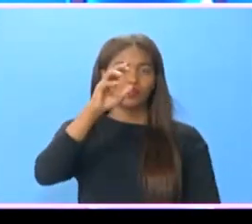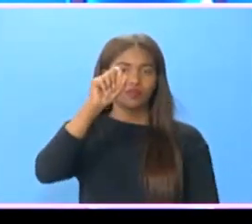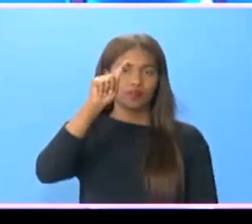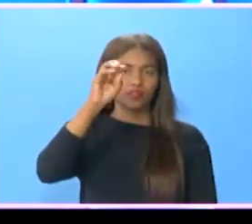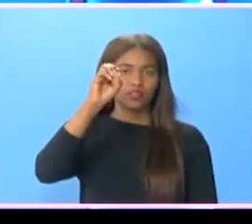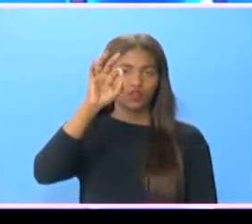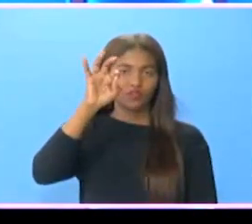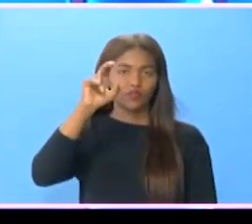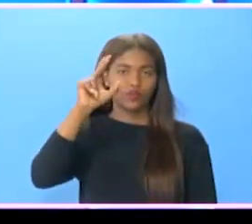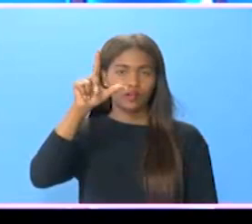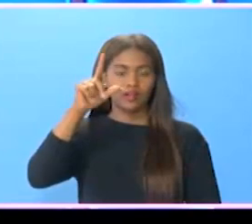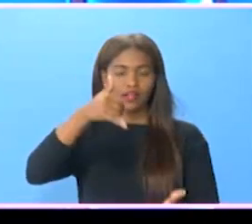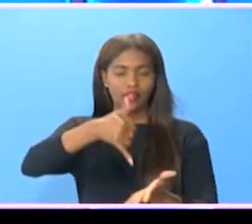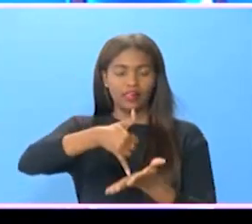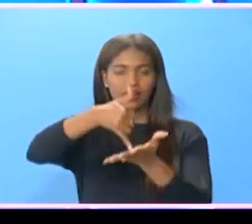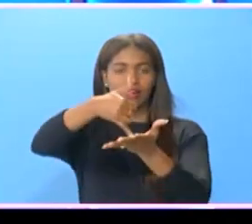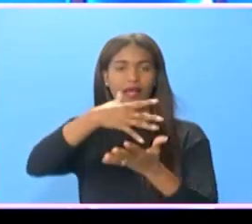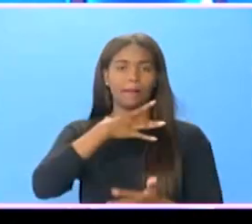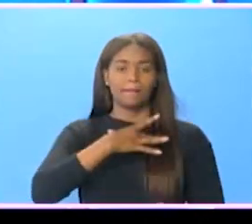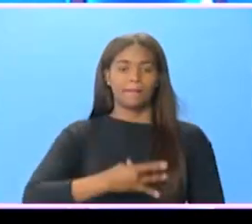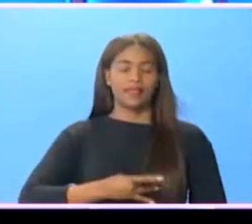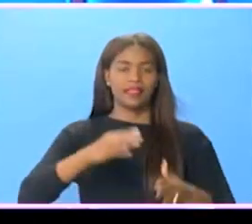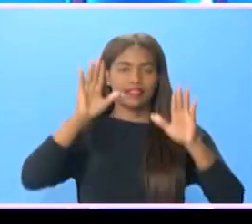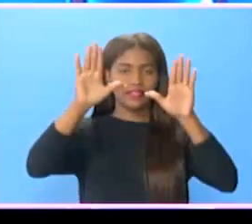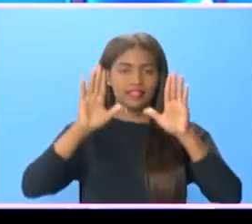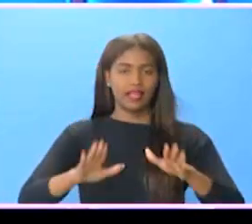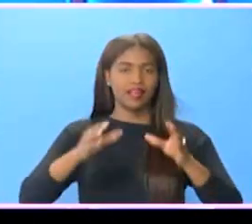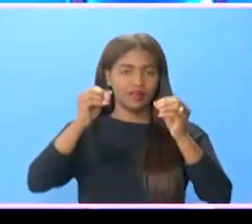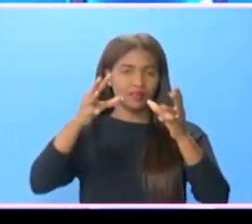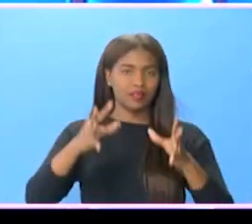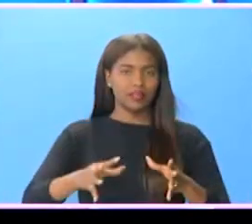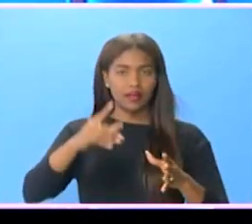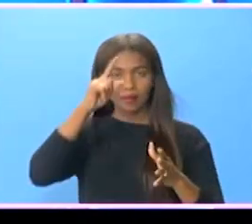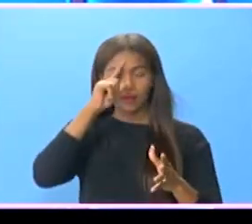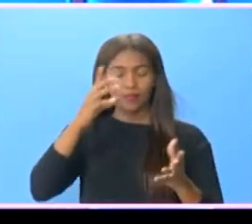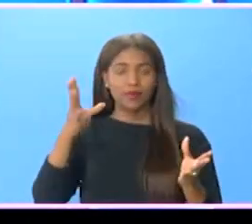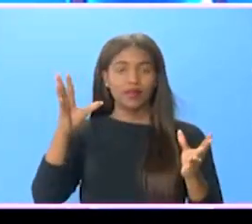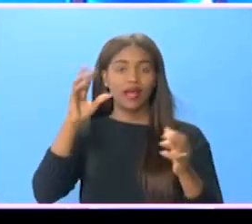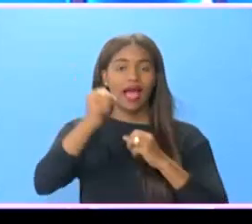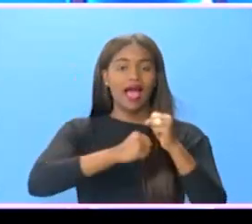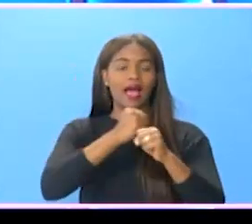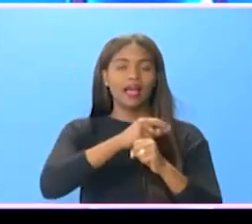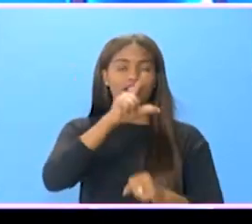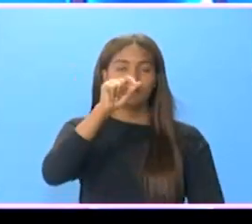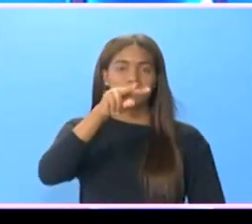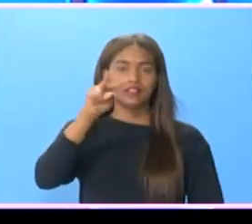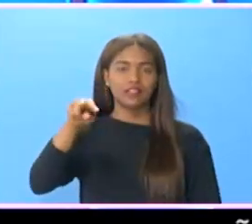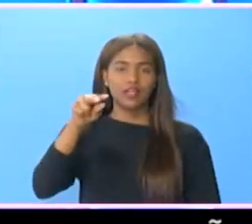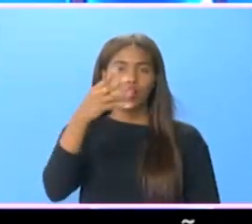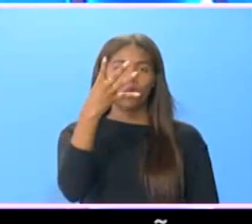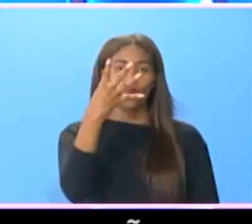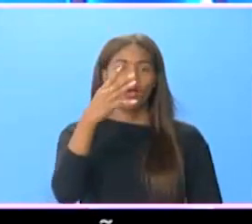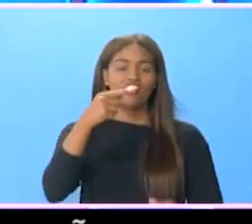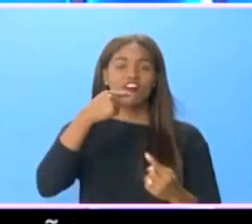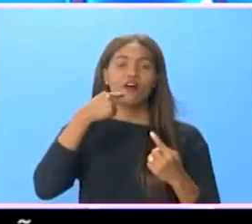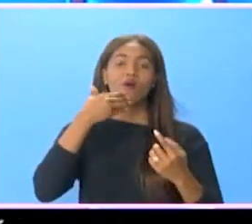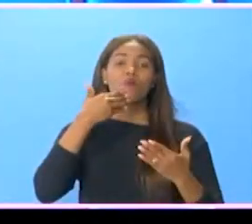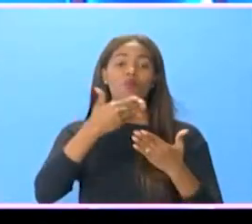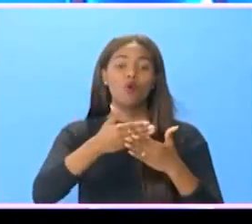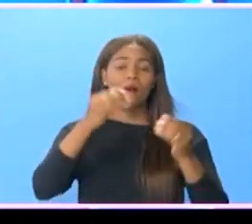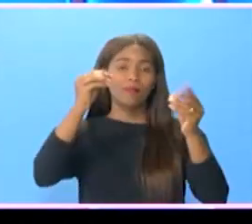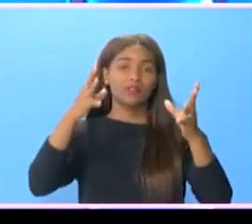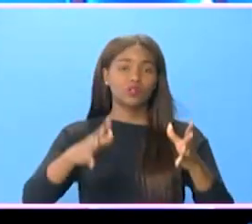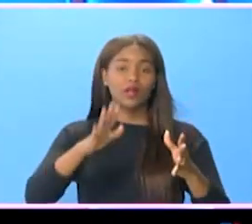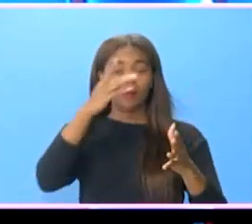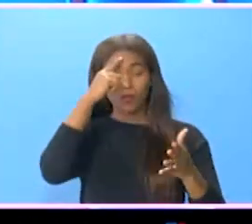Fulcar, entregó la medalla a la Excelencia Magisterial 2022 a 4 destacados maestros por